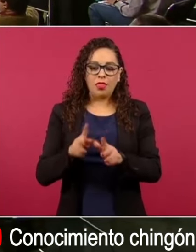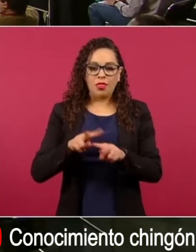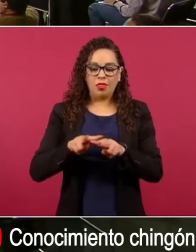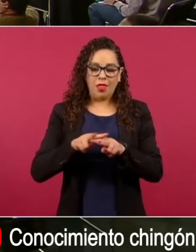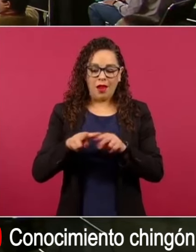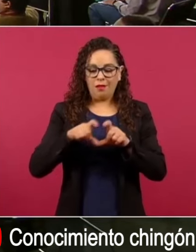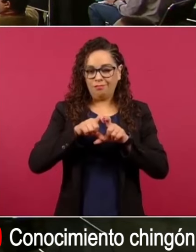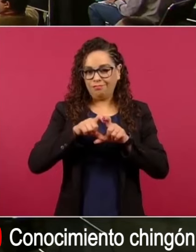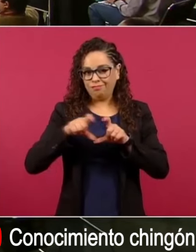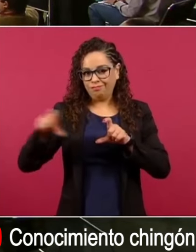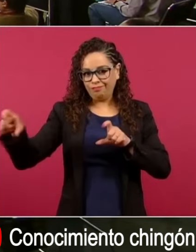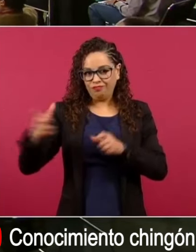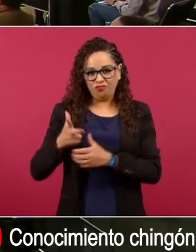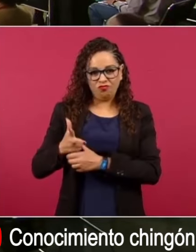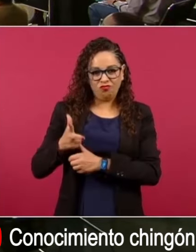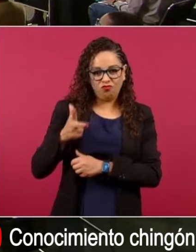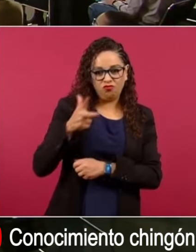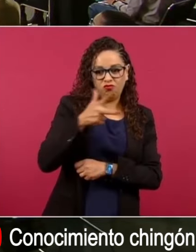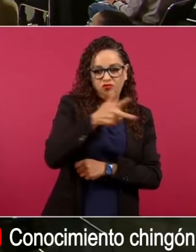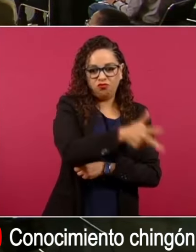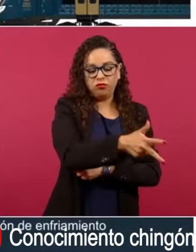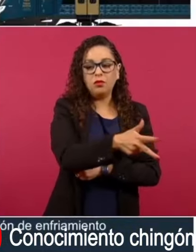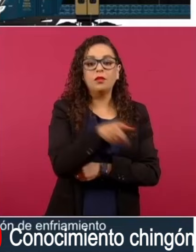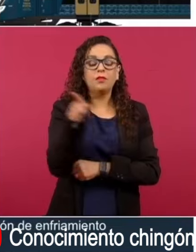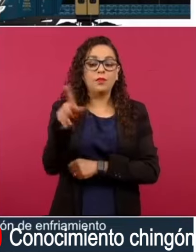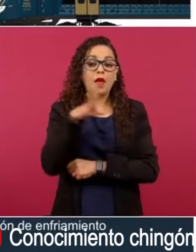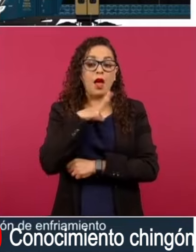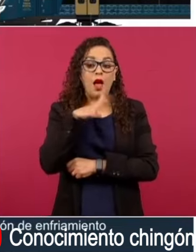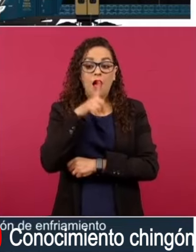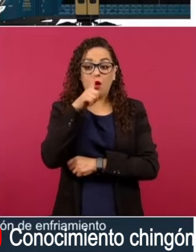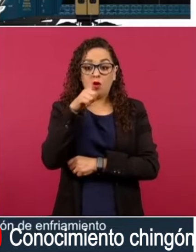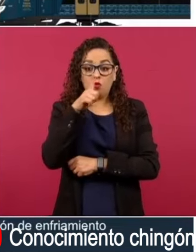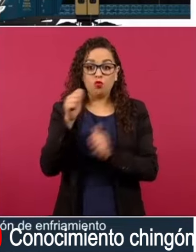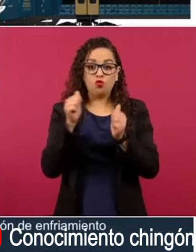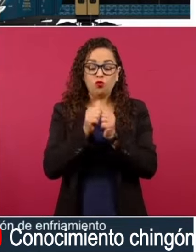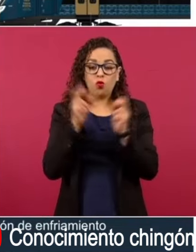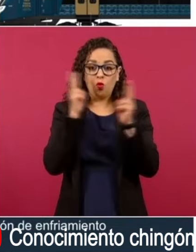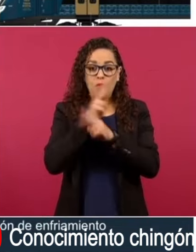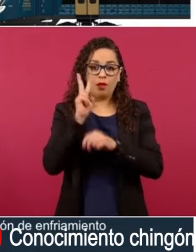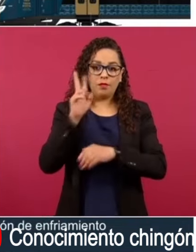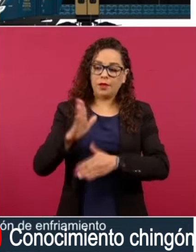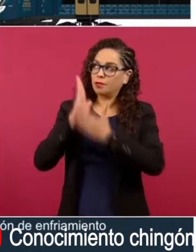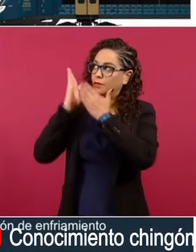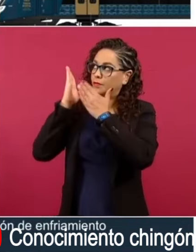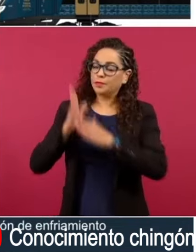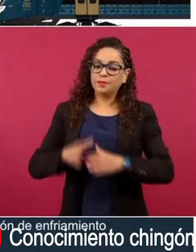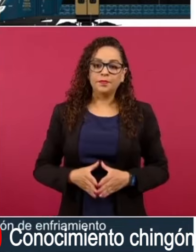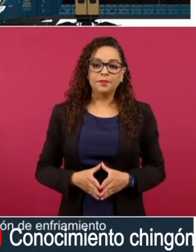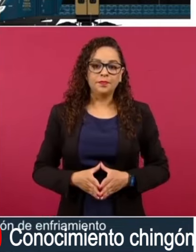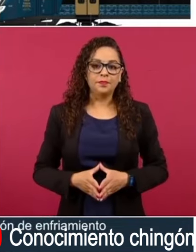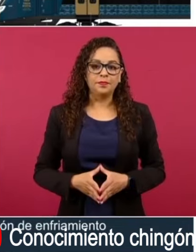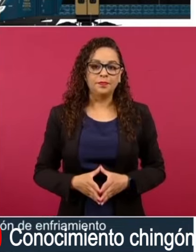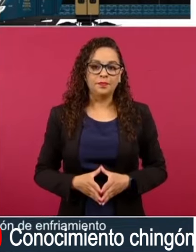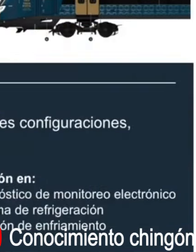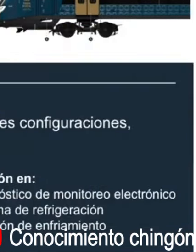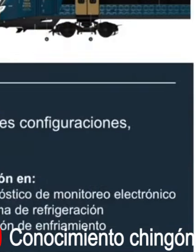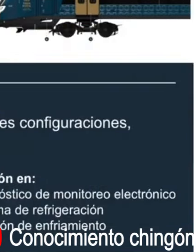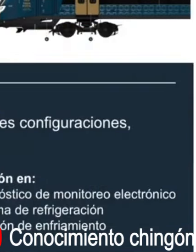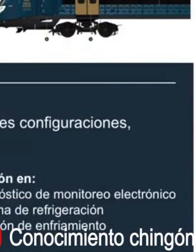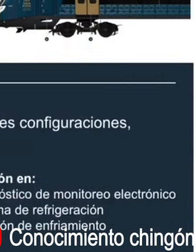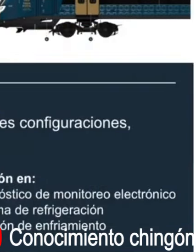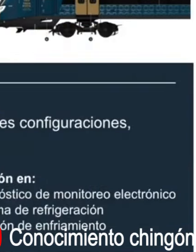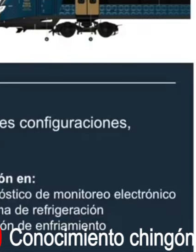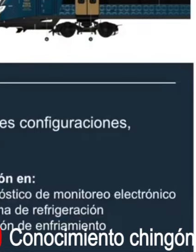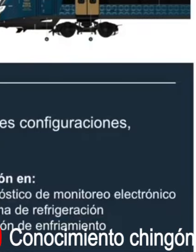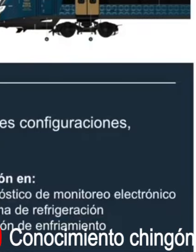son espacios iluminados, que además tienen mucha ventilación, que tienen una distinta configuración, pero también es muy importante